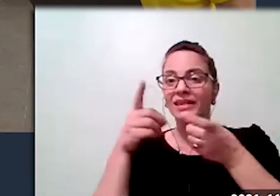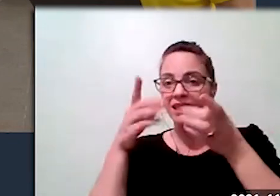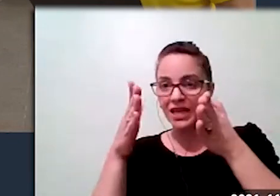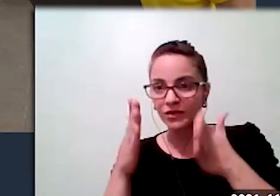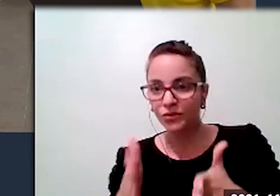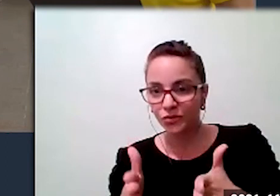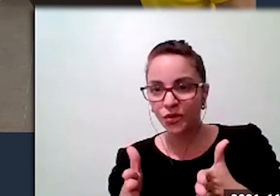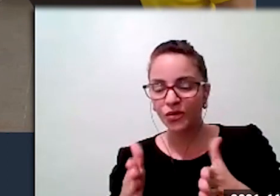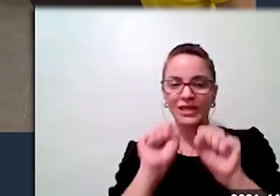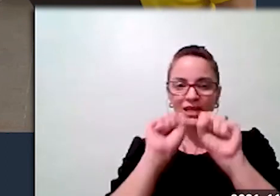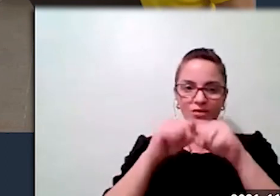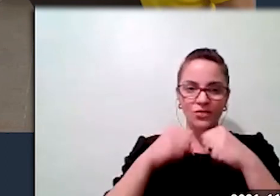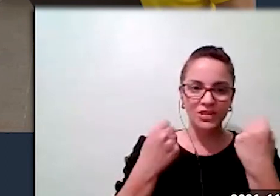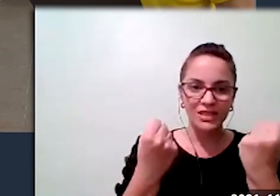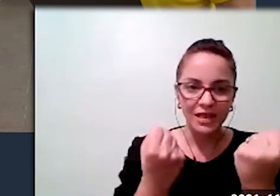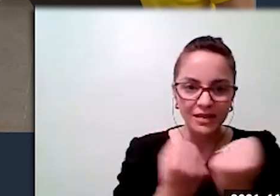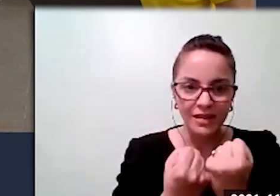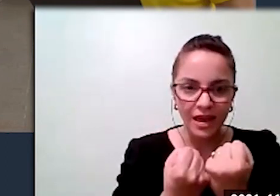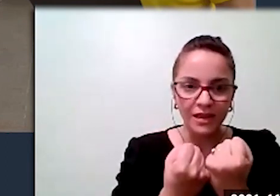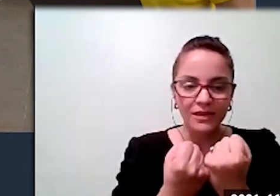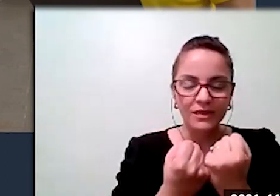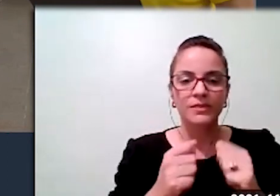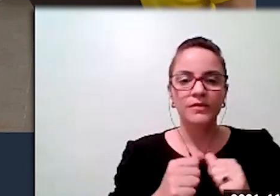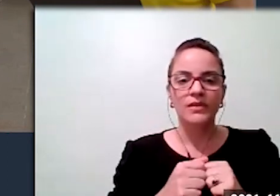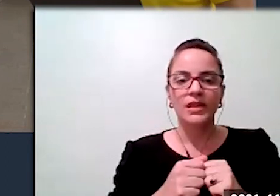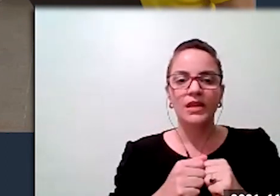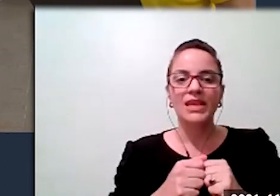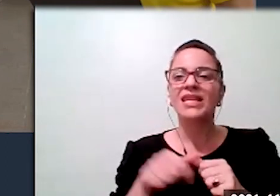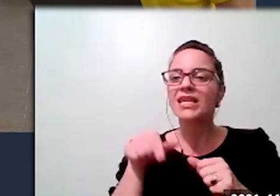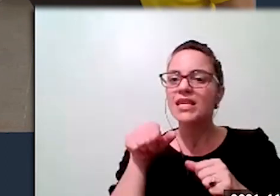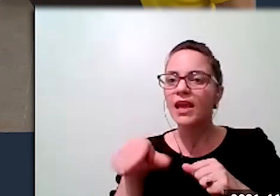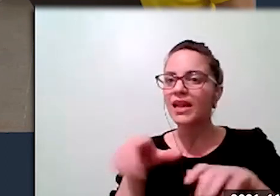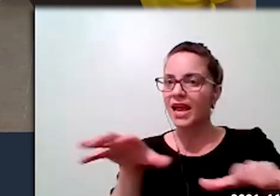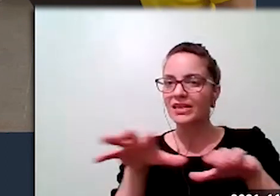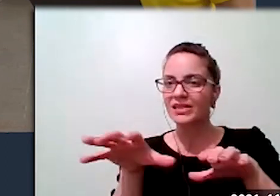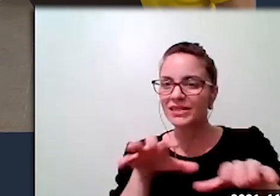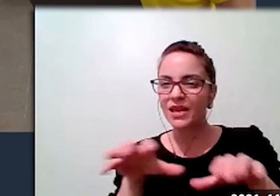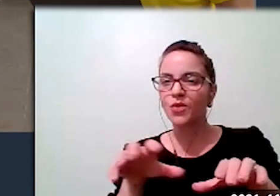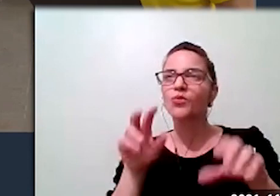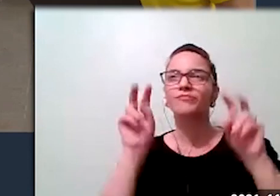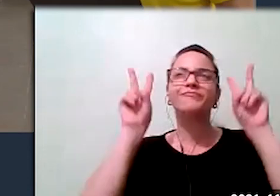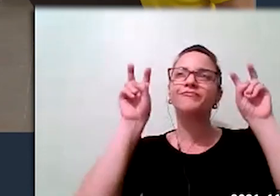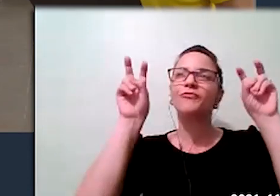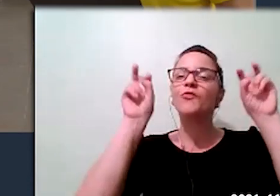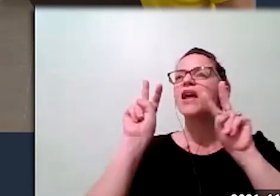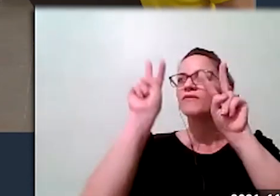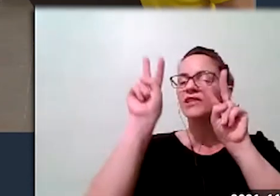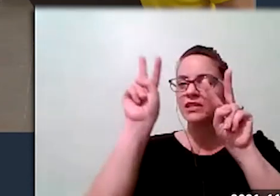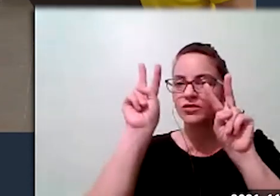Drawing Society, esta entidad que nos recrea como pues, un